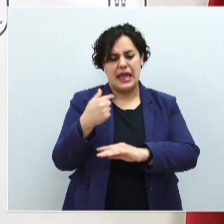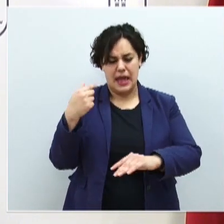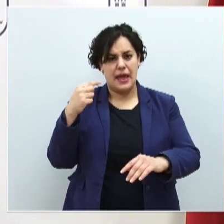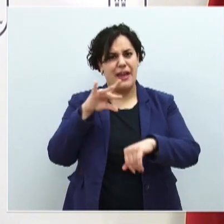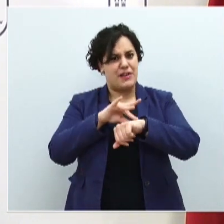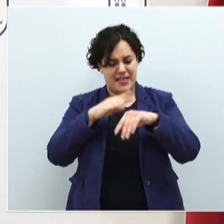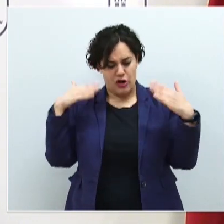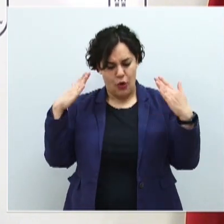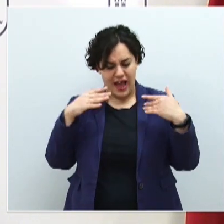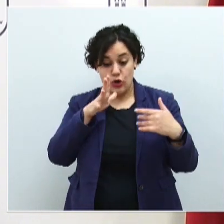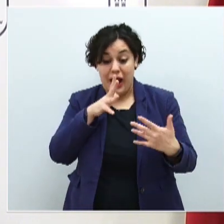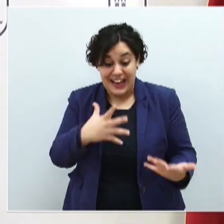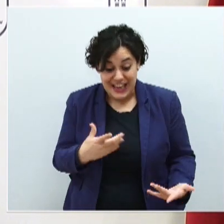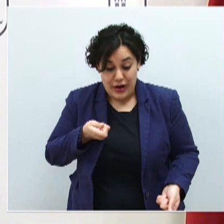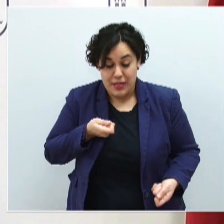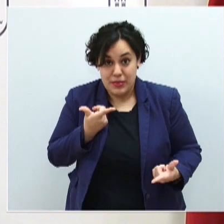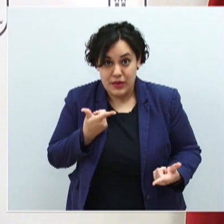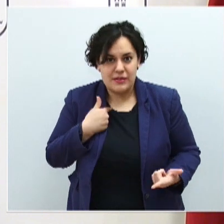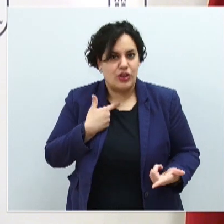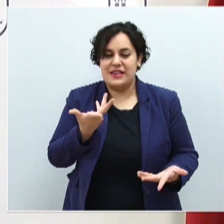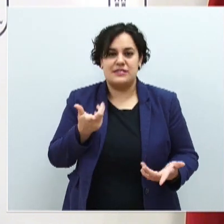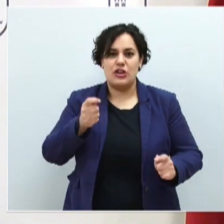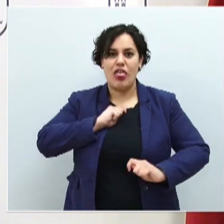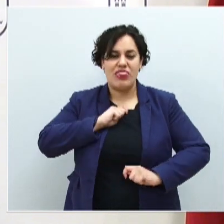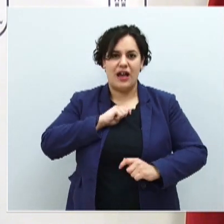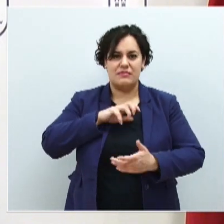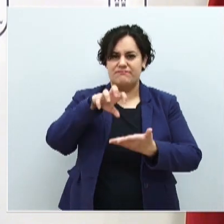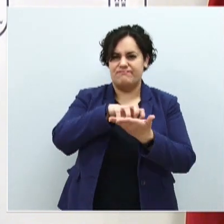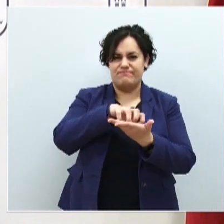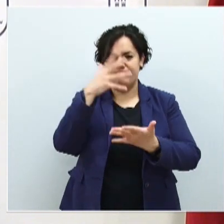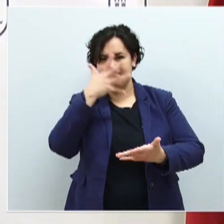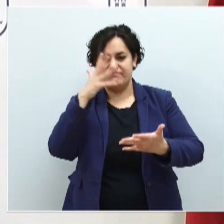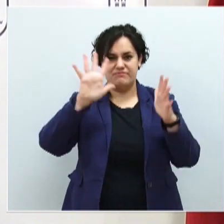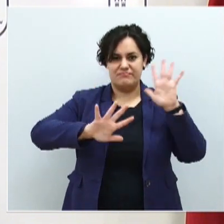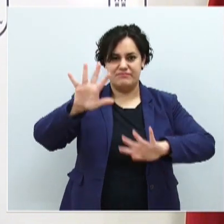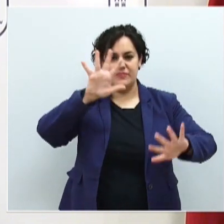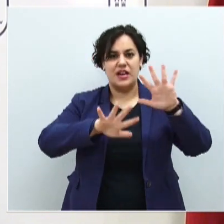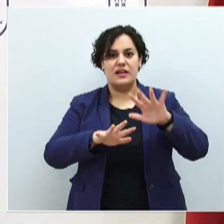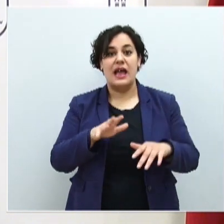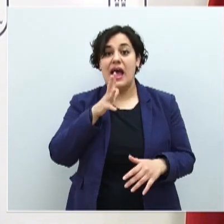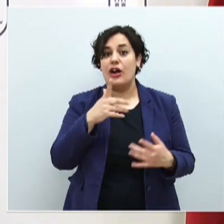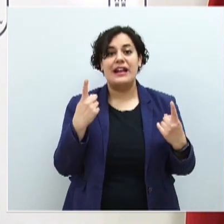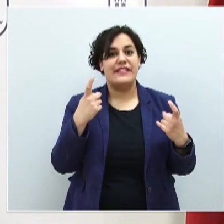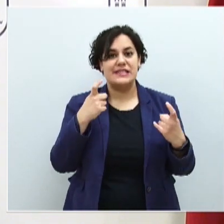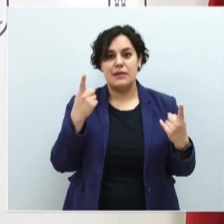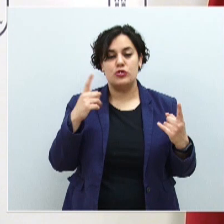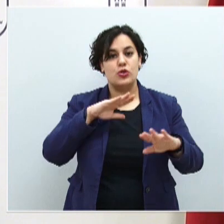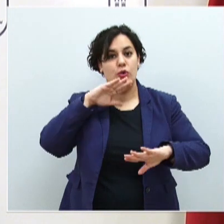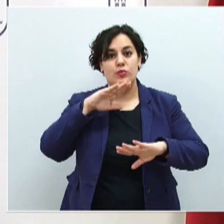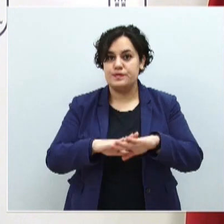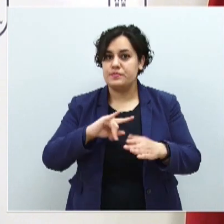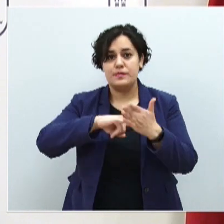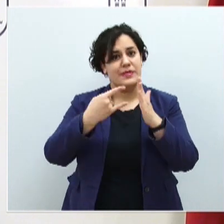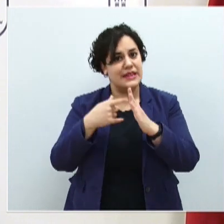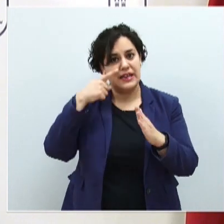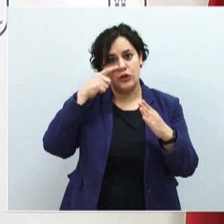que la está pasando, va a generar muchísima incertidumbre y no tiene sentido. Yo creo que ahora mismo tenemos que atender a lo que dicen los técnicos, a lo que están haciendo nuestros